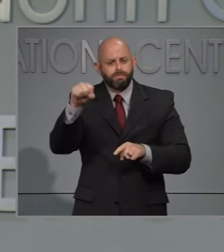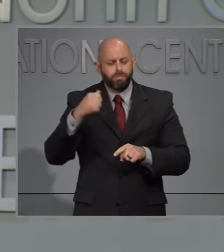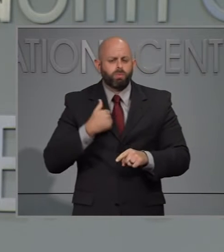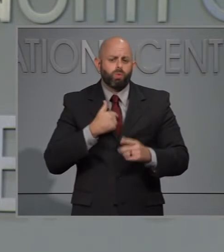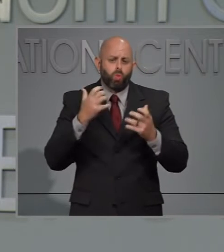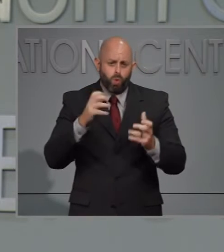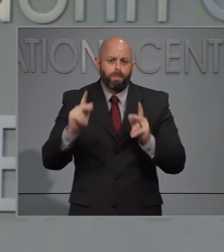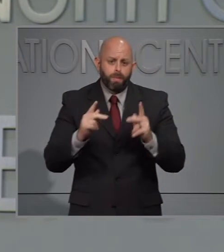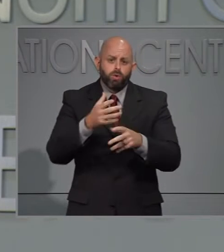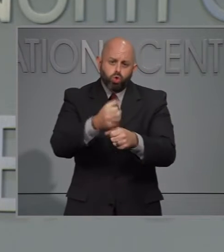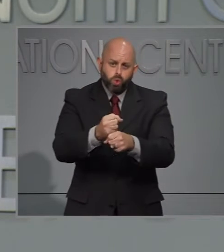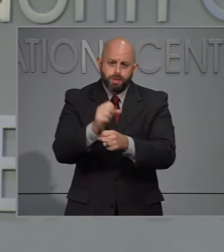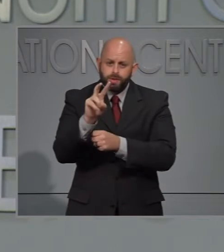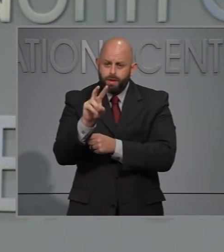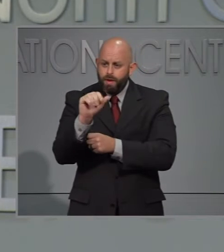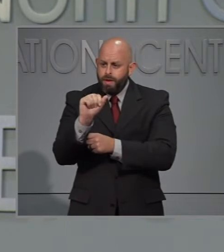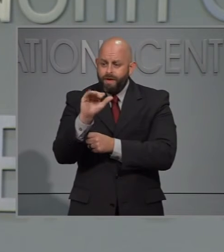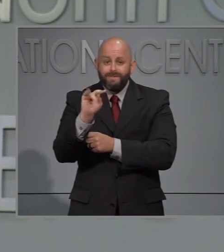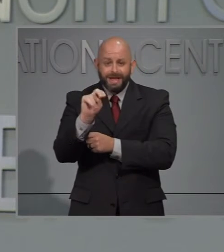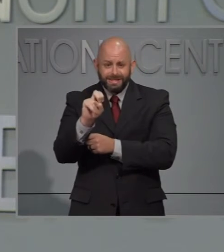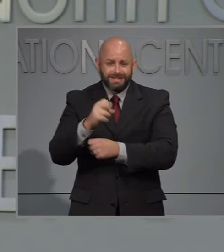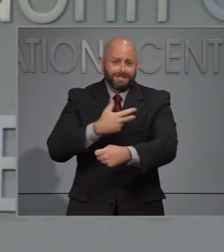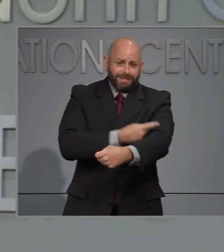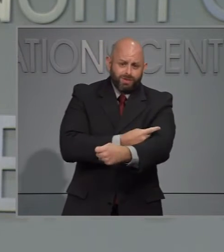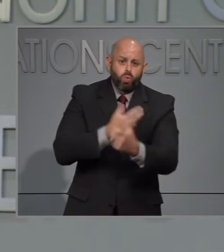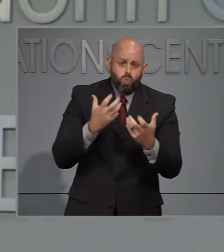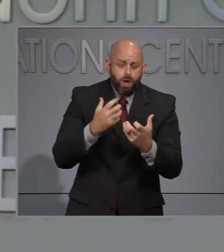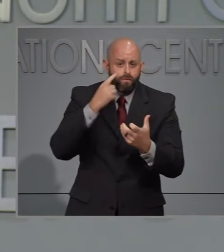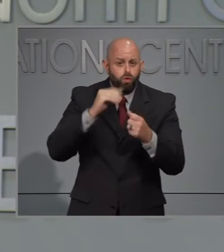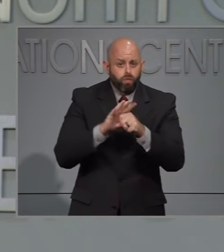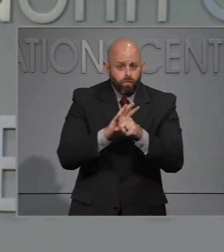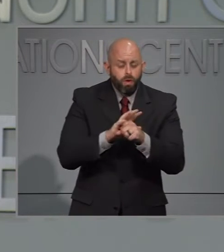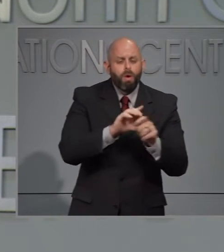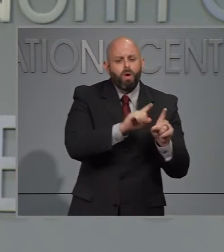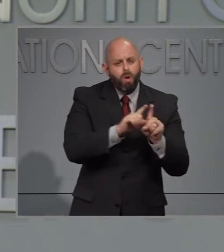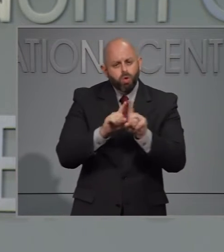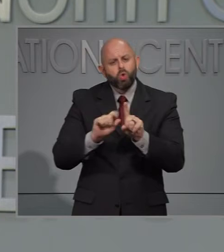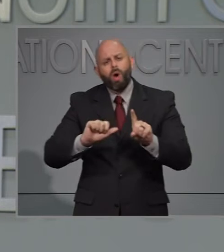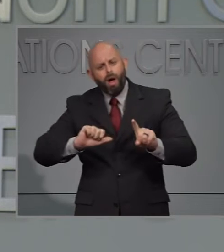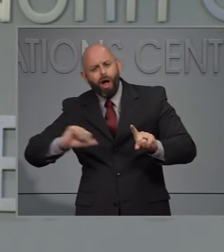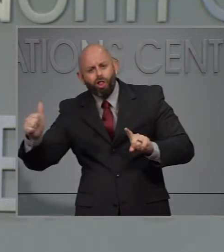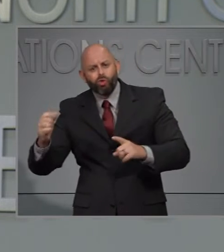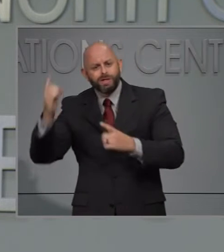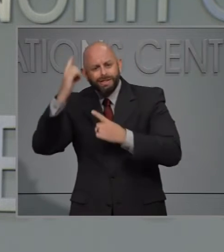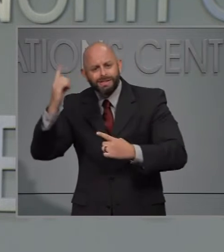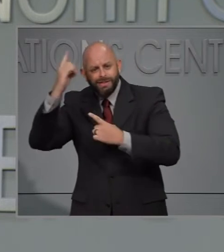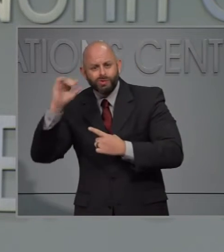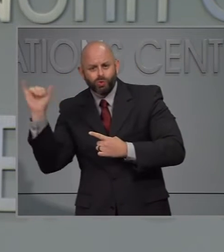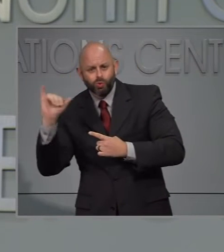el COVID-19, pero también otras vacunas que son tan importantes para